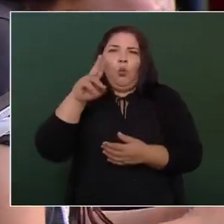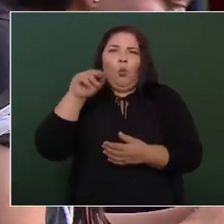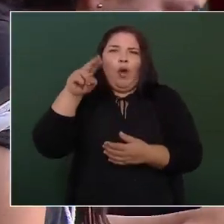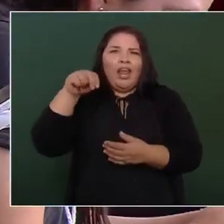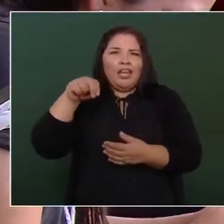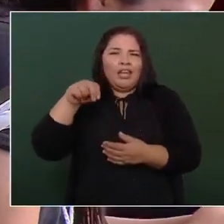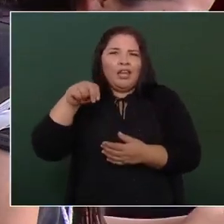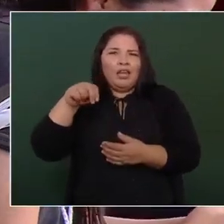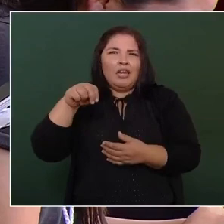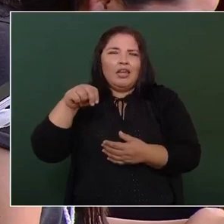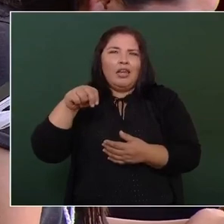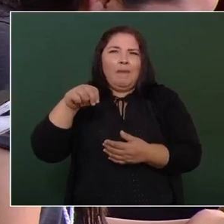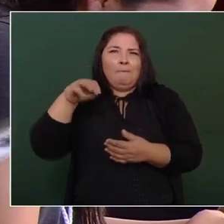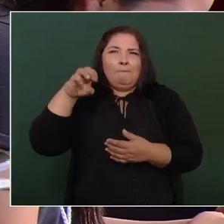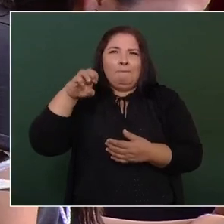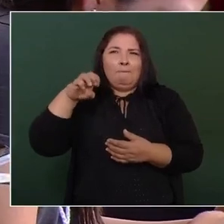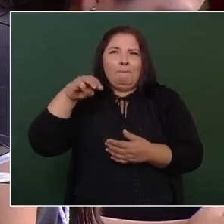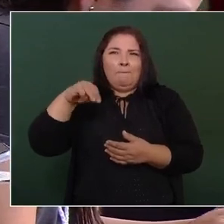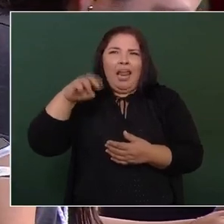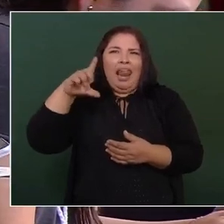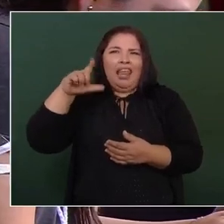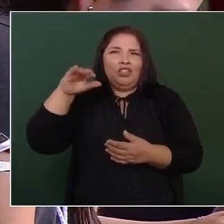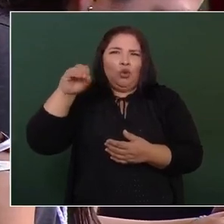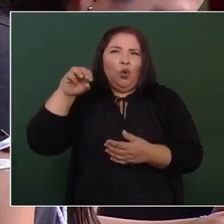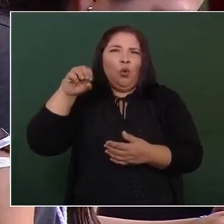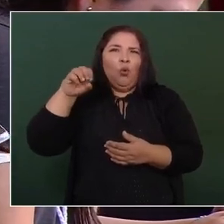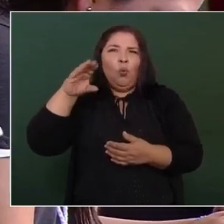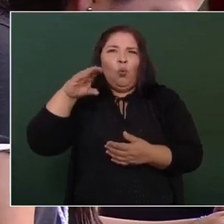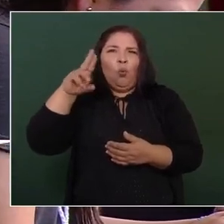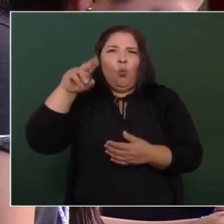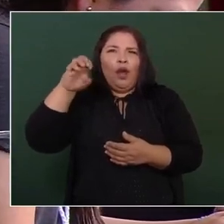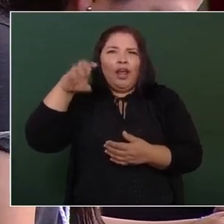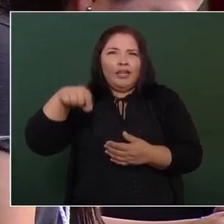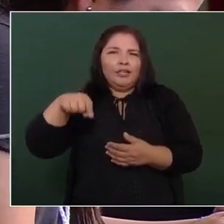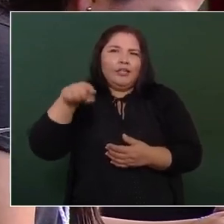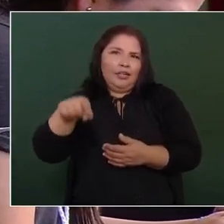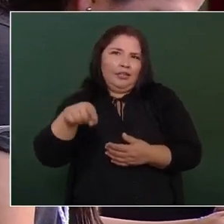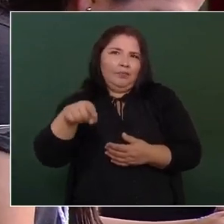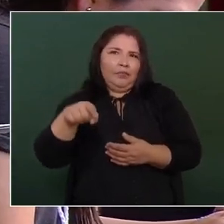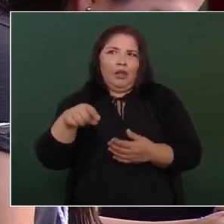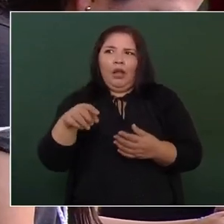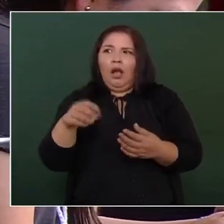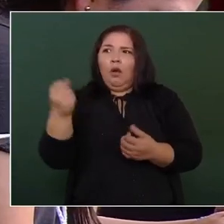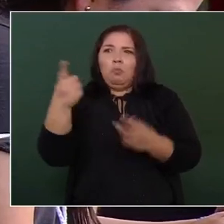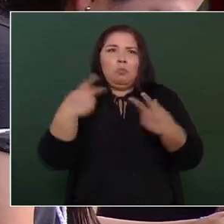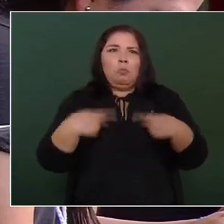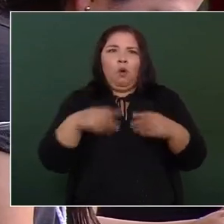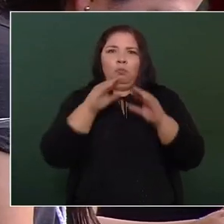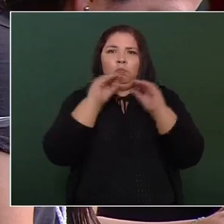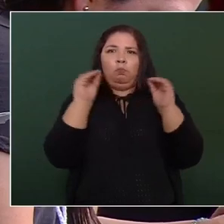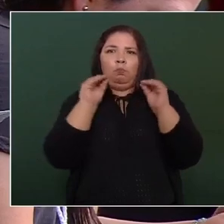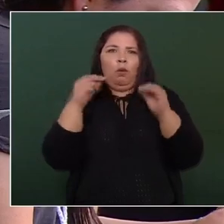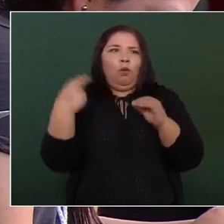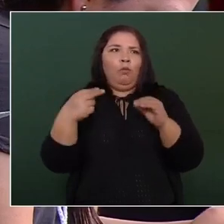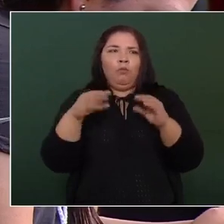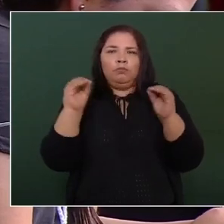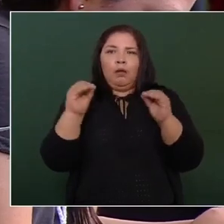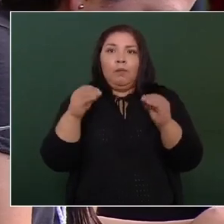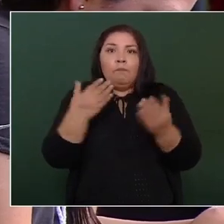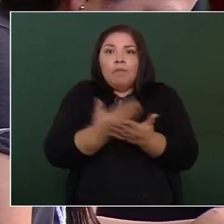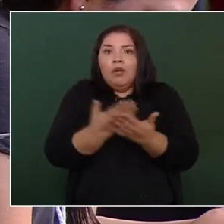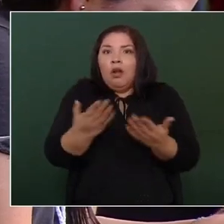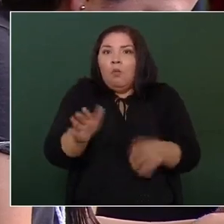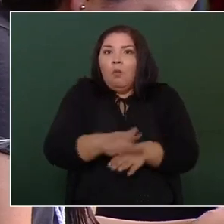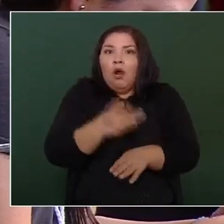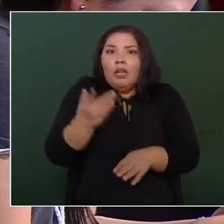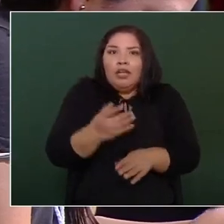Cuen. Hay que ponerle nombre a todo esto. O nadie se atreve o no sé qué está pasando. Pero aquí nadie tiene por